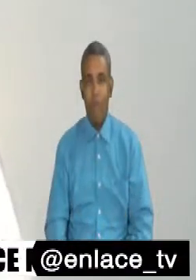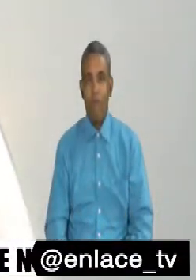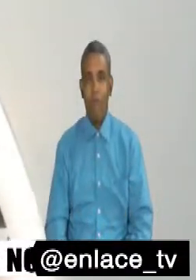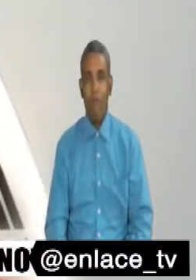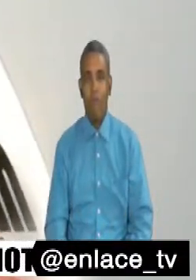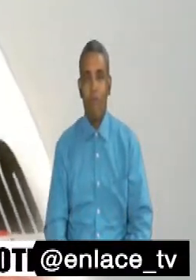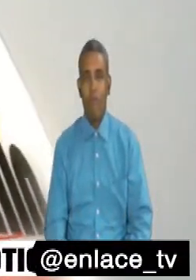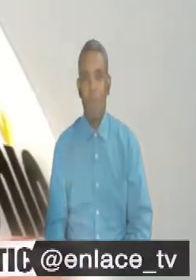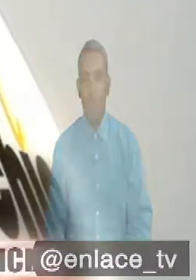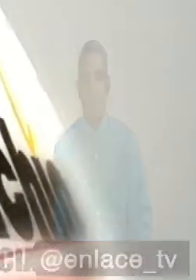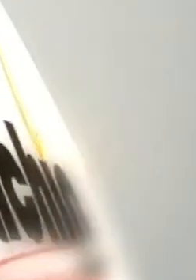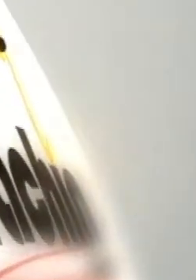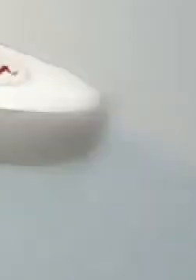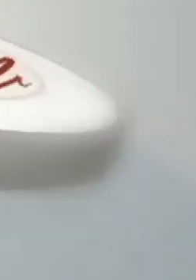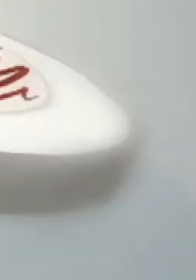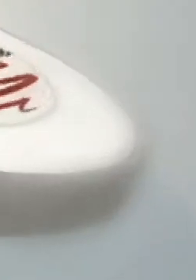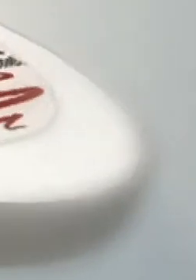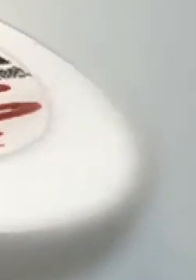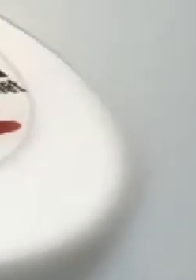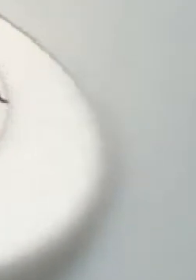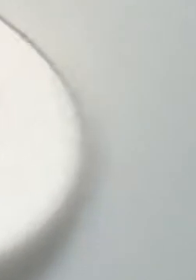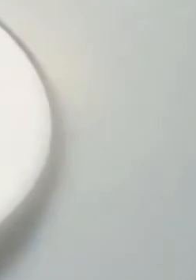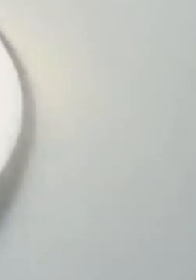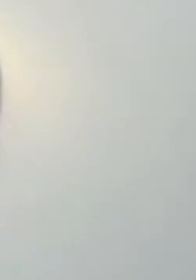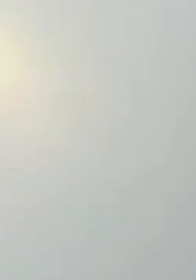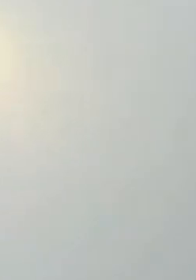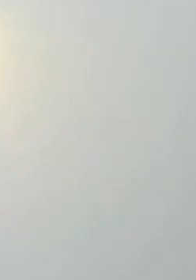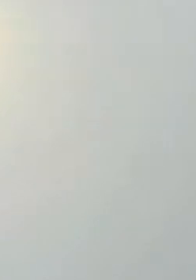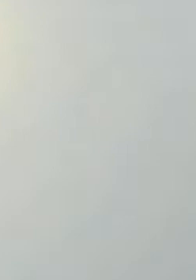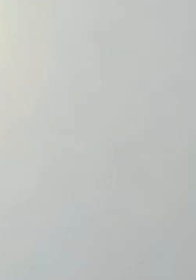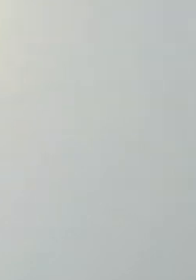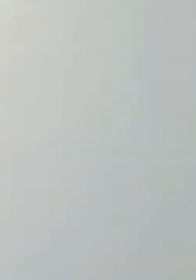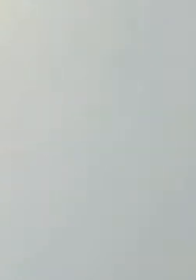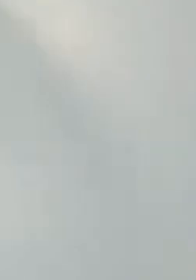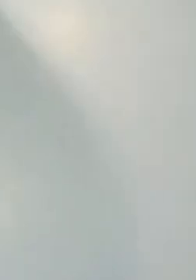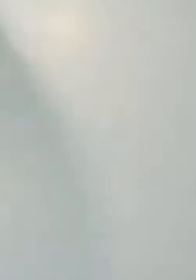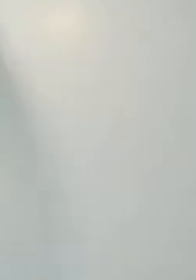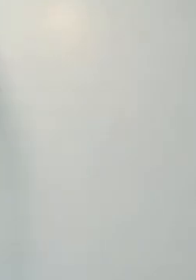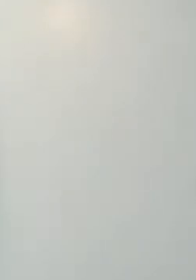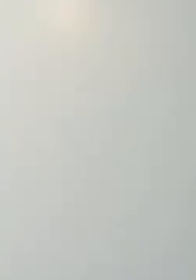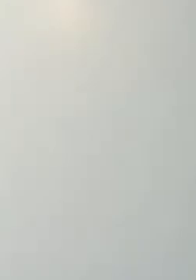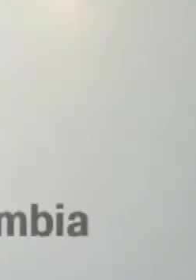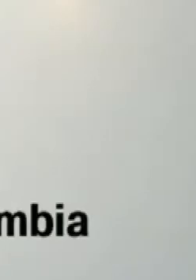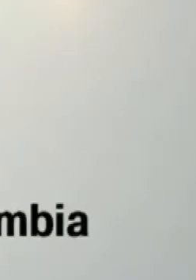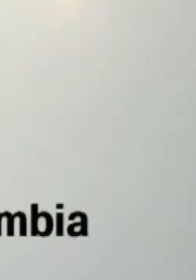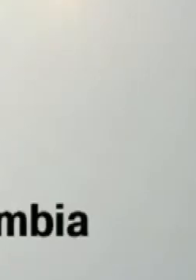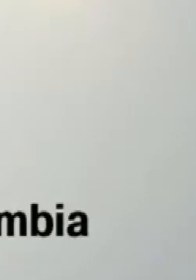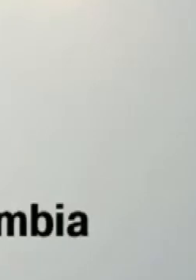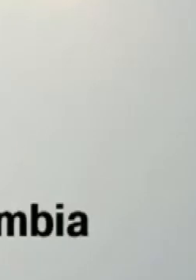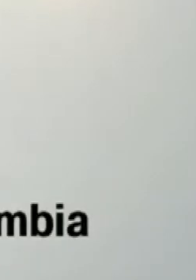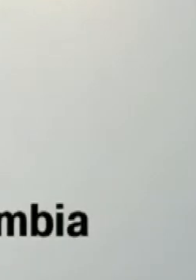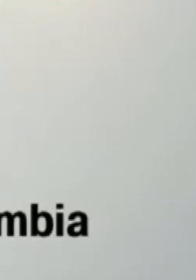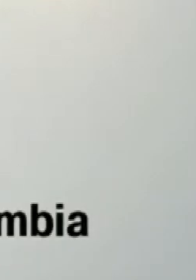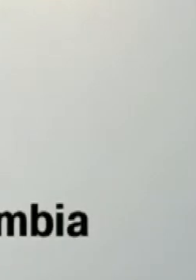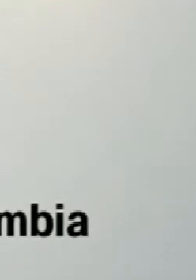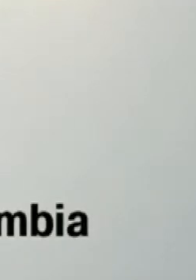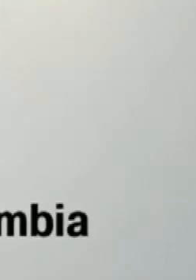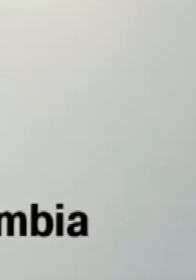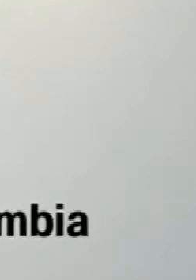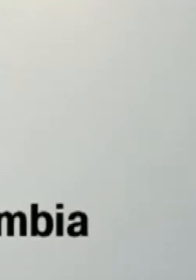Hasta aquí los deportes, con el patrocinio de Restaurante El Machín Gourmet, ahora en su nueva sede en el barrio Colombia.